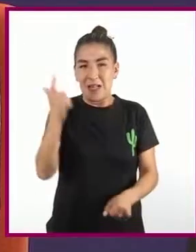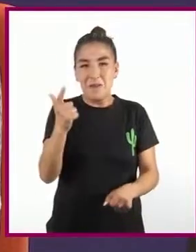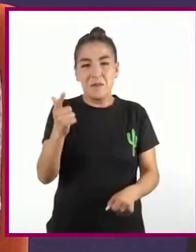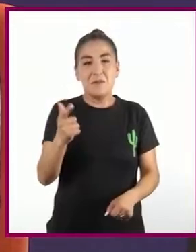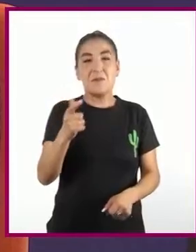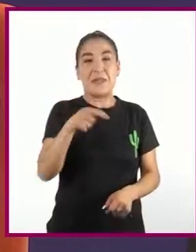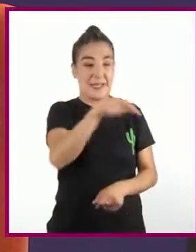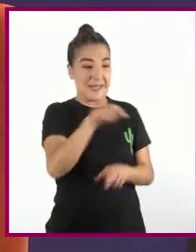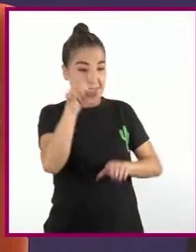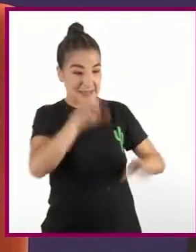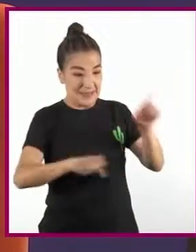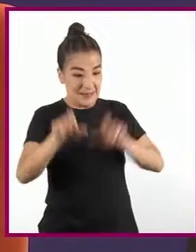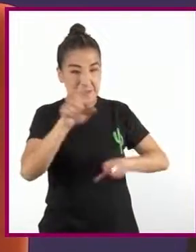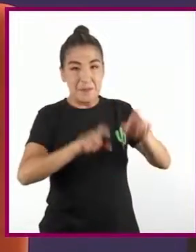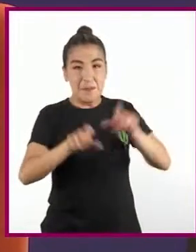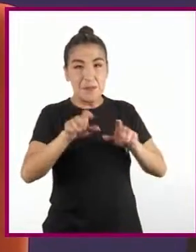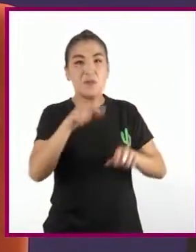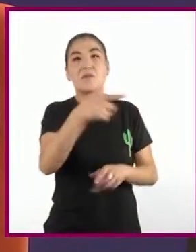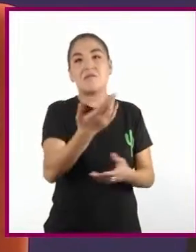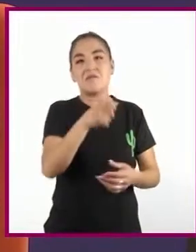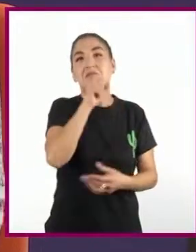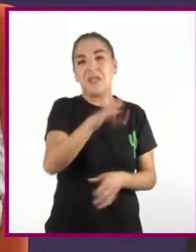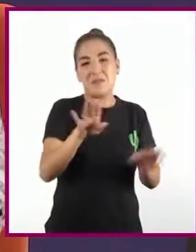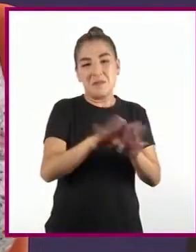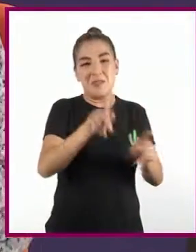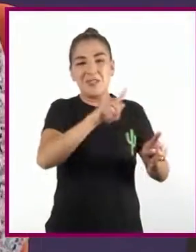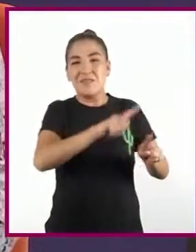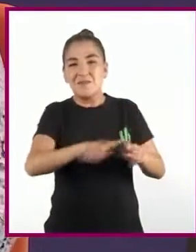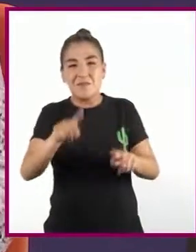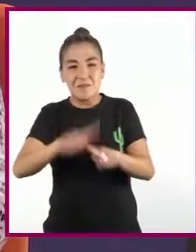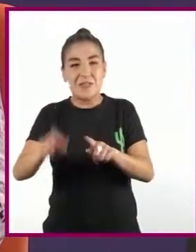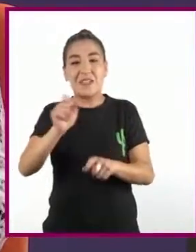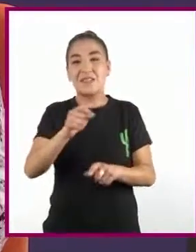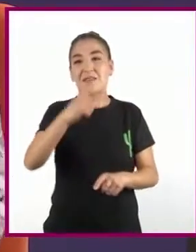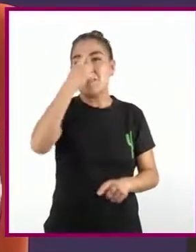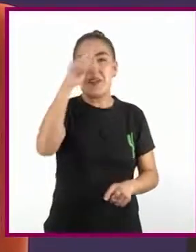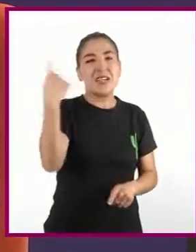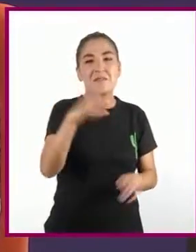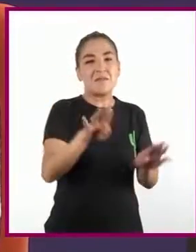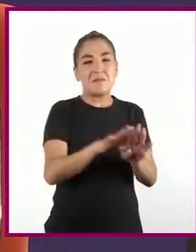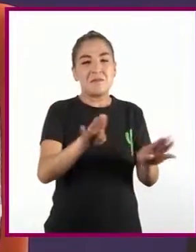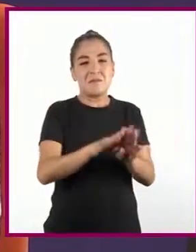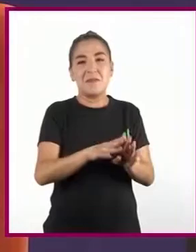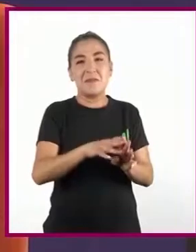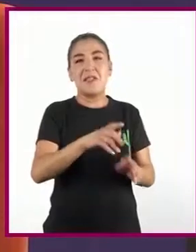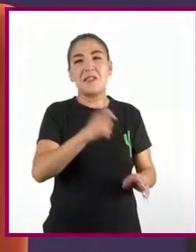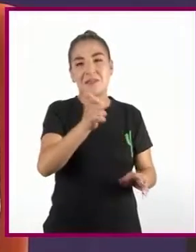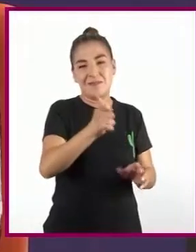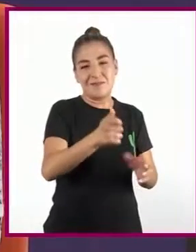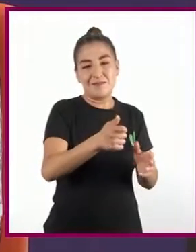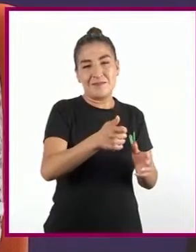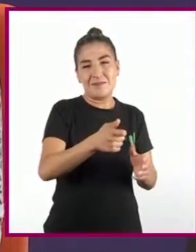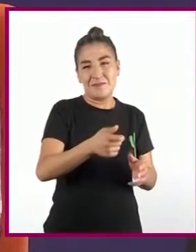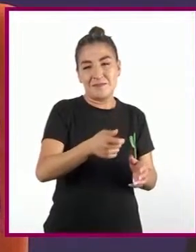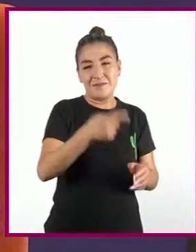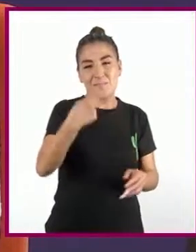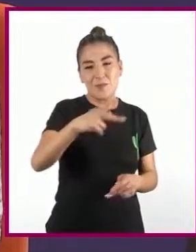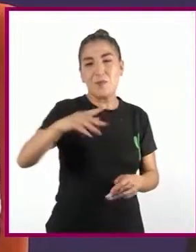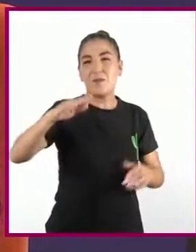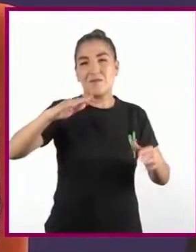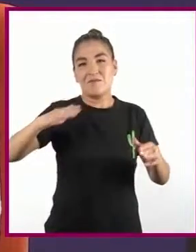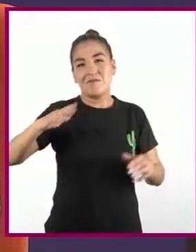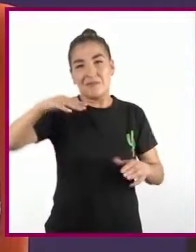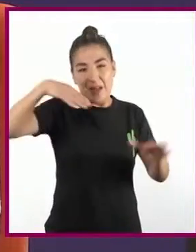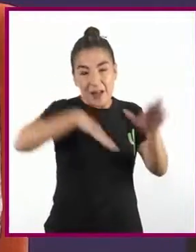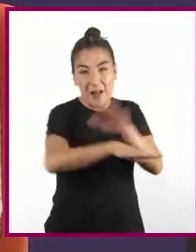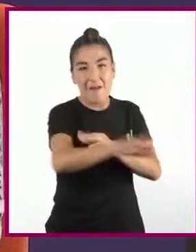un químico en general o un microorganismo pues se puede fácil o rápidamente sacar de esta superficie de agua. Es muy